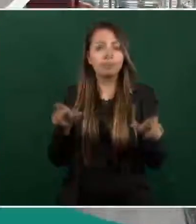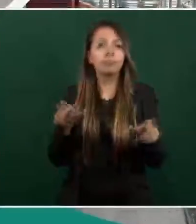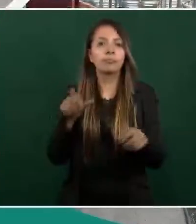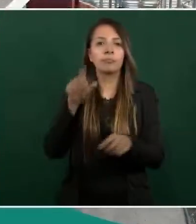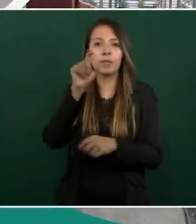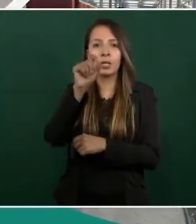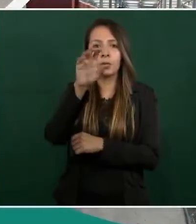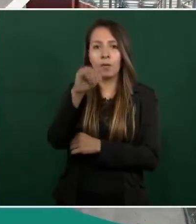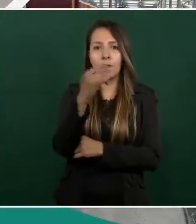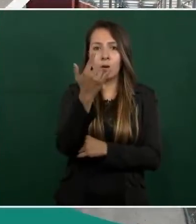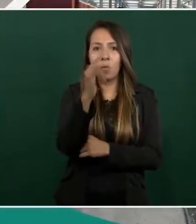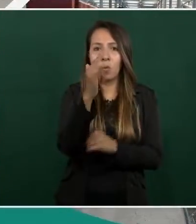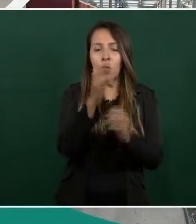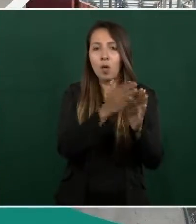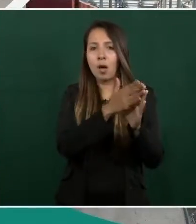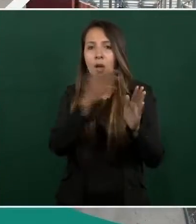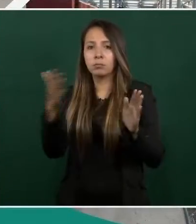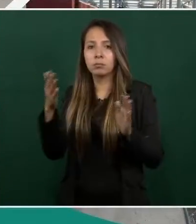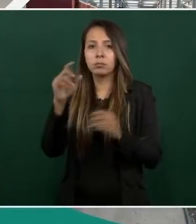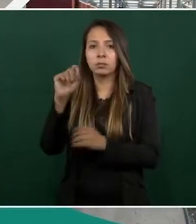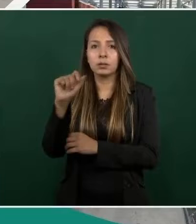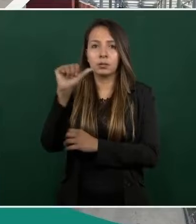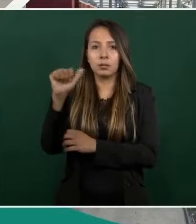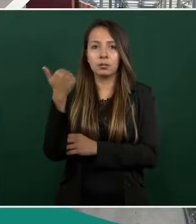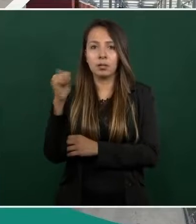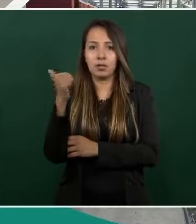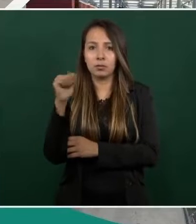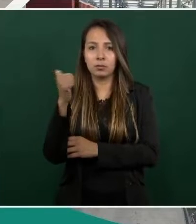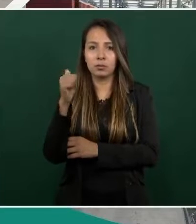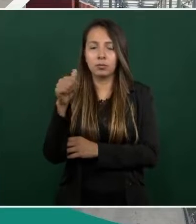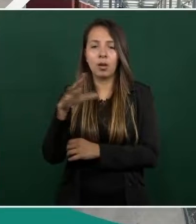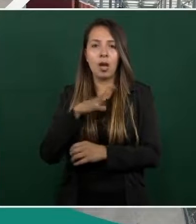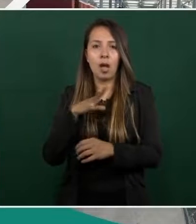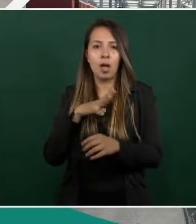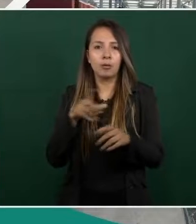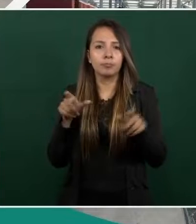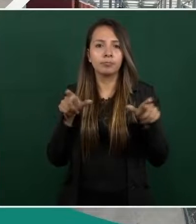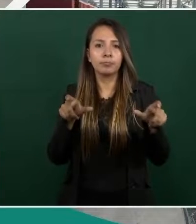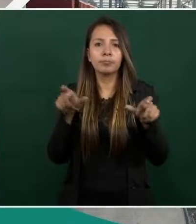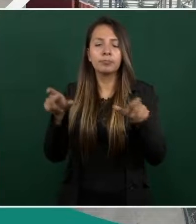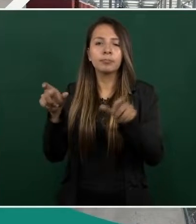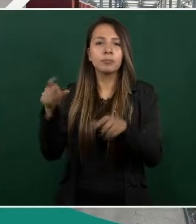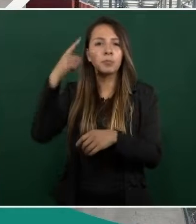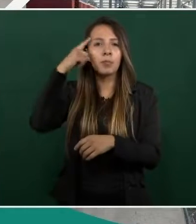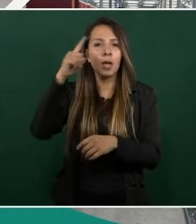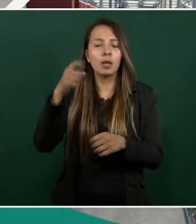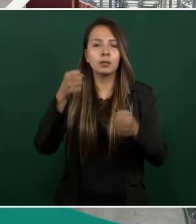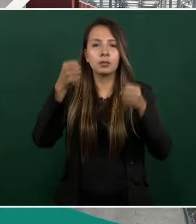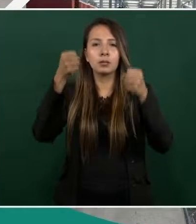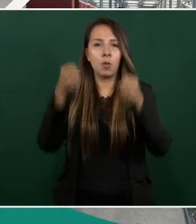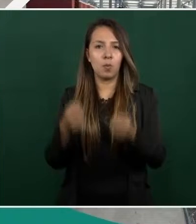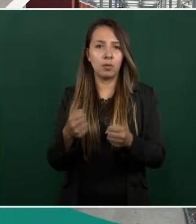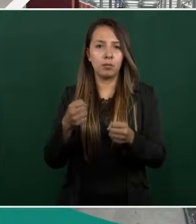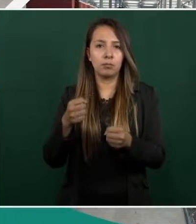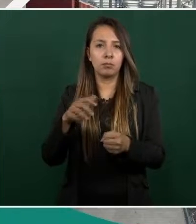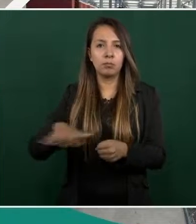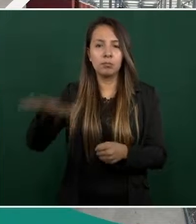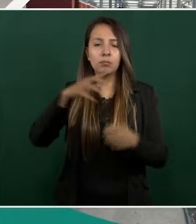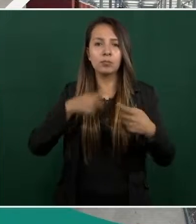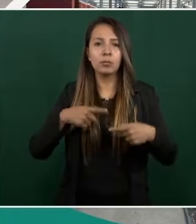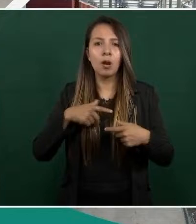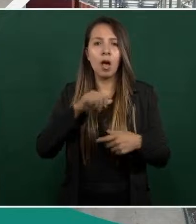26 de agosto, en todas las coordinaciones estatales para dar principalmente seguridad y auxilio vial tanto en